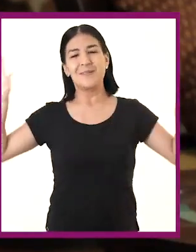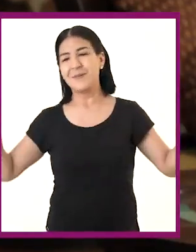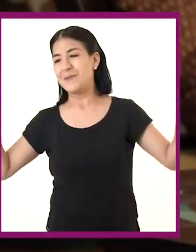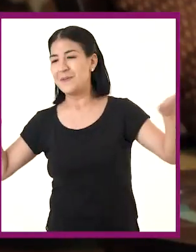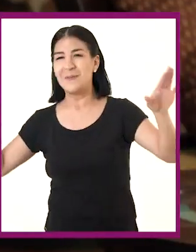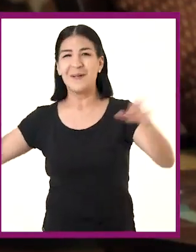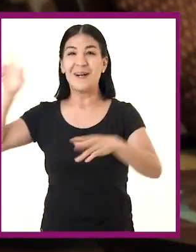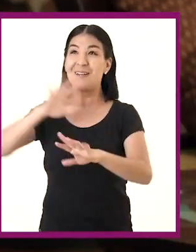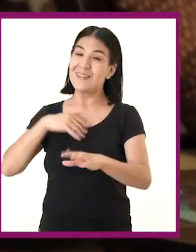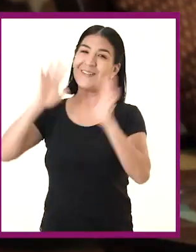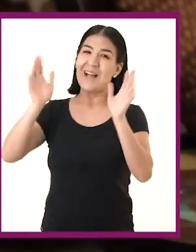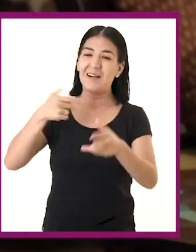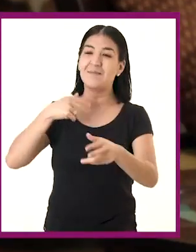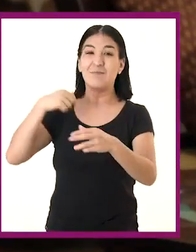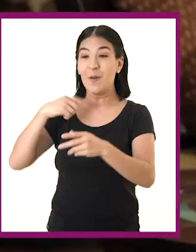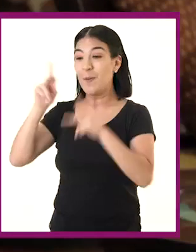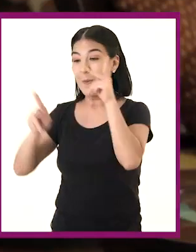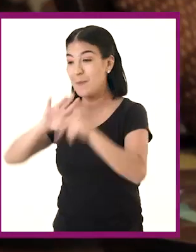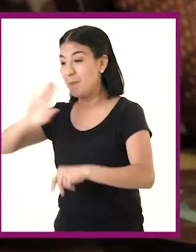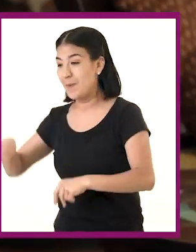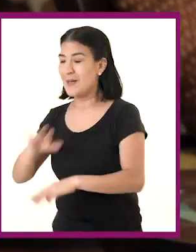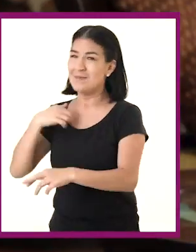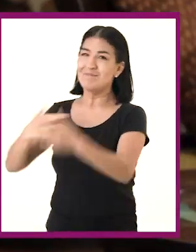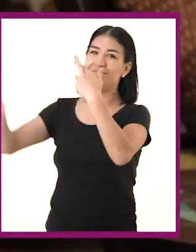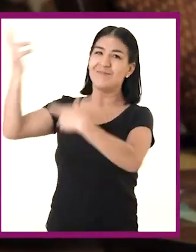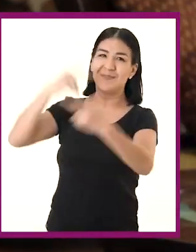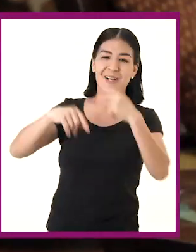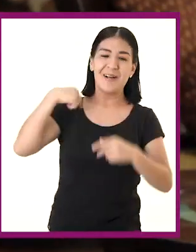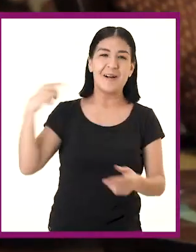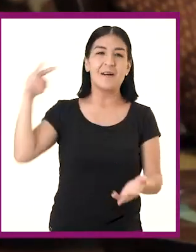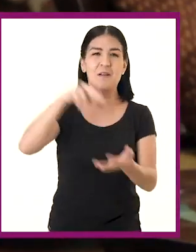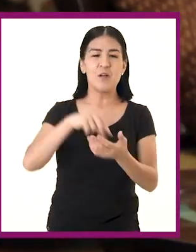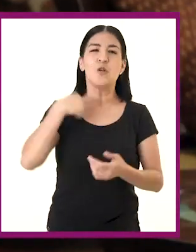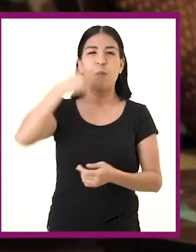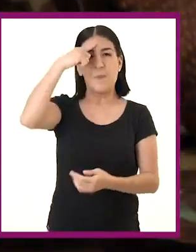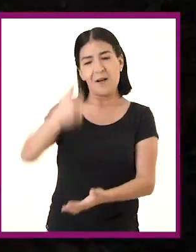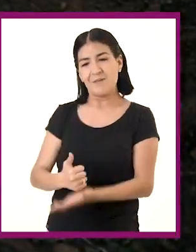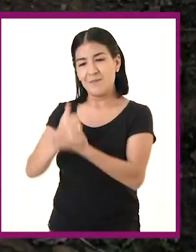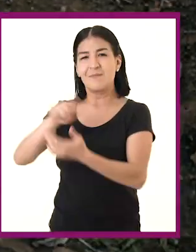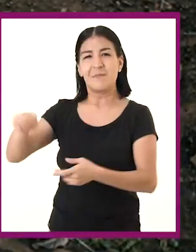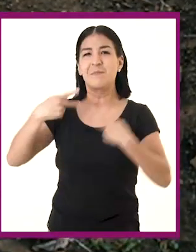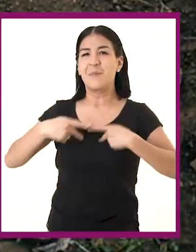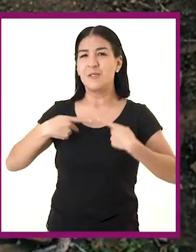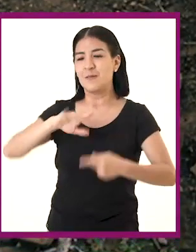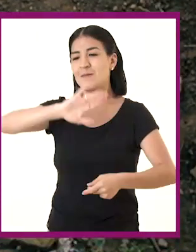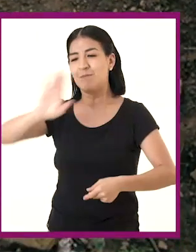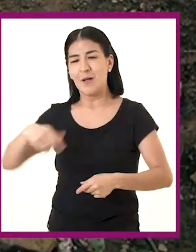volando y acabo de regresar. Y es que yo trabajo con los seres que se murieron.